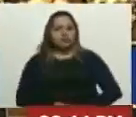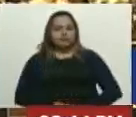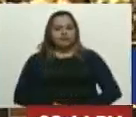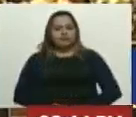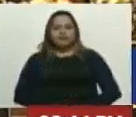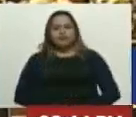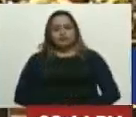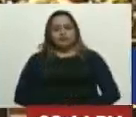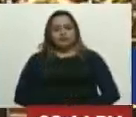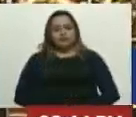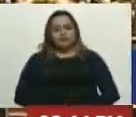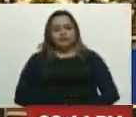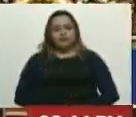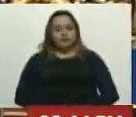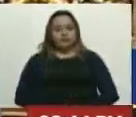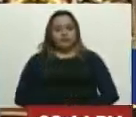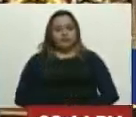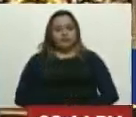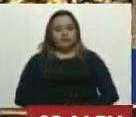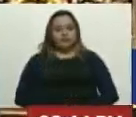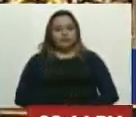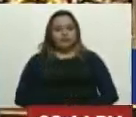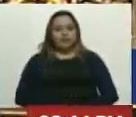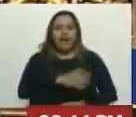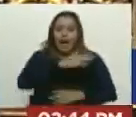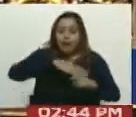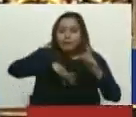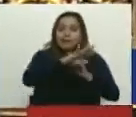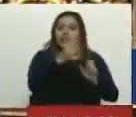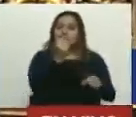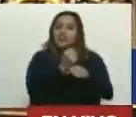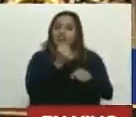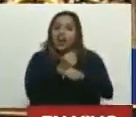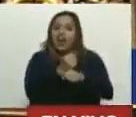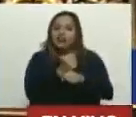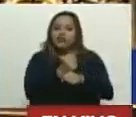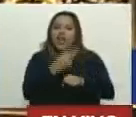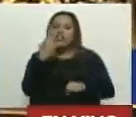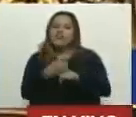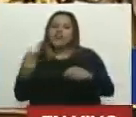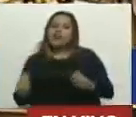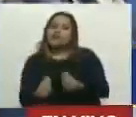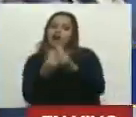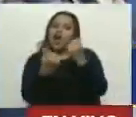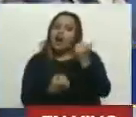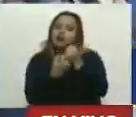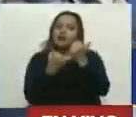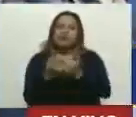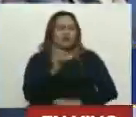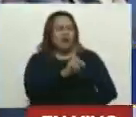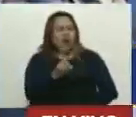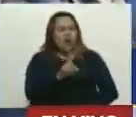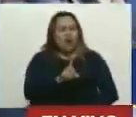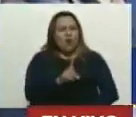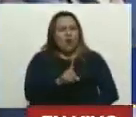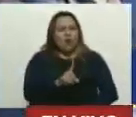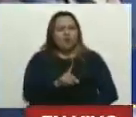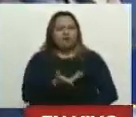del espectro autista. El ambiente laboral, como un ambiente de acompañamiento, no como un ambiente donde